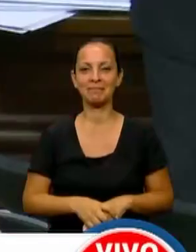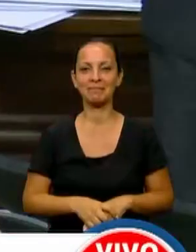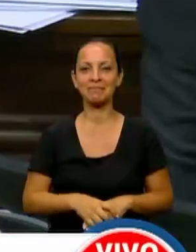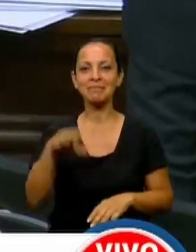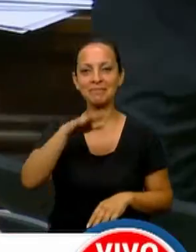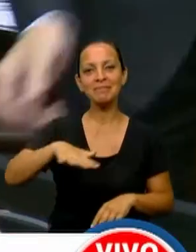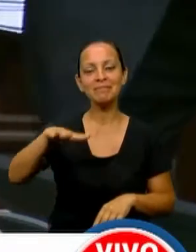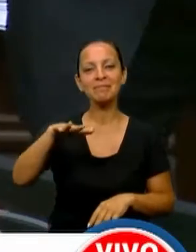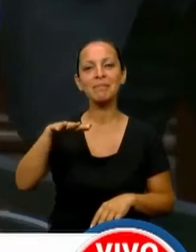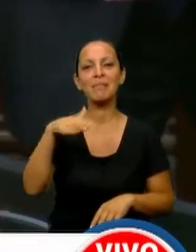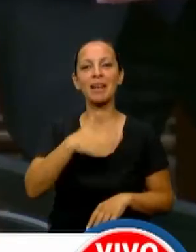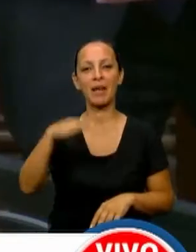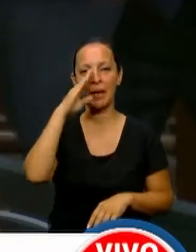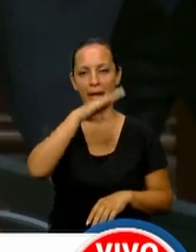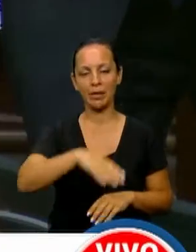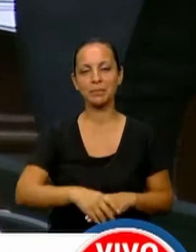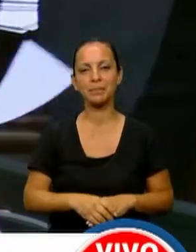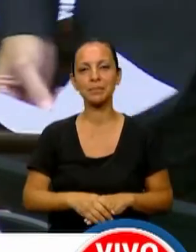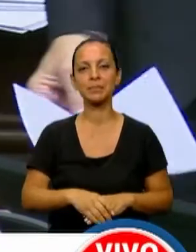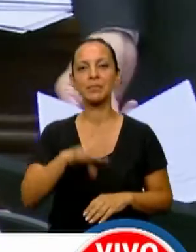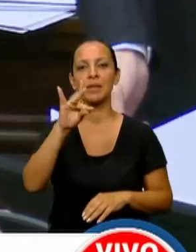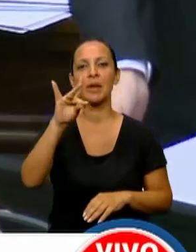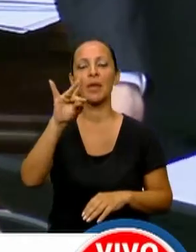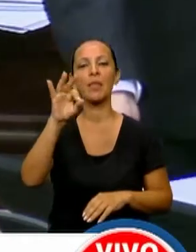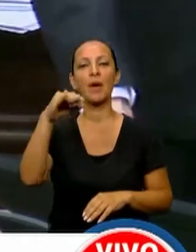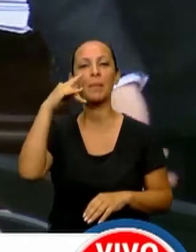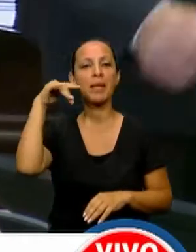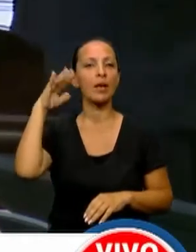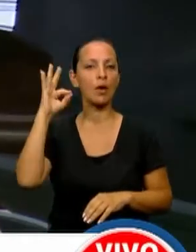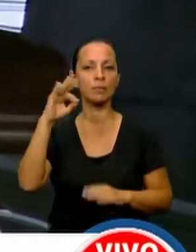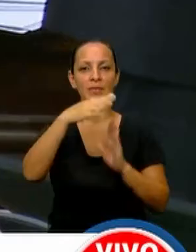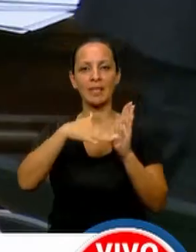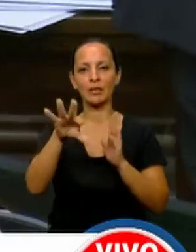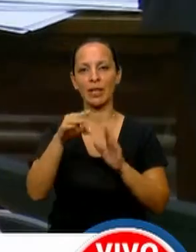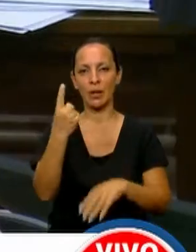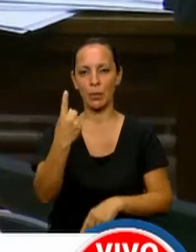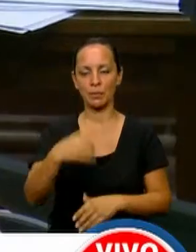Distrito Electoral Río Negro, Agustín Domingo, Fórmula 1.